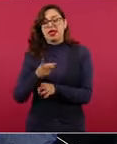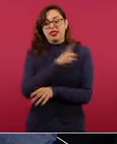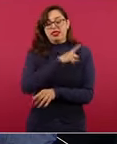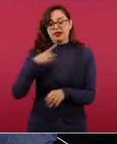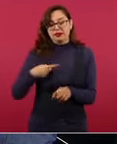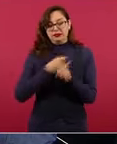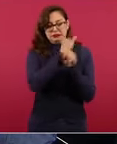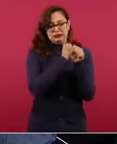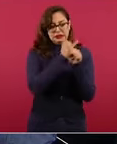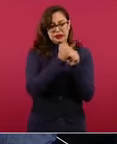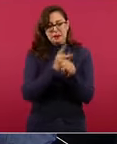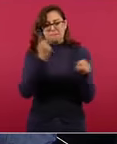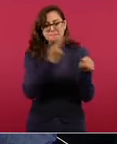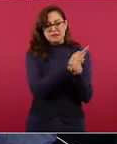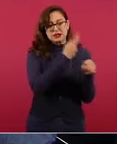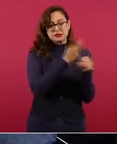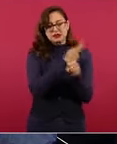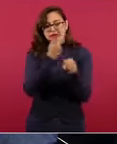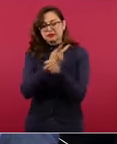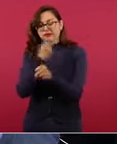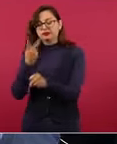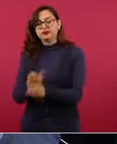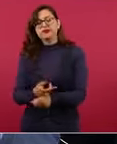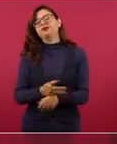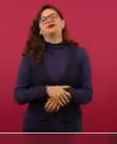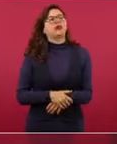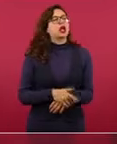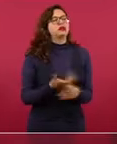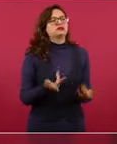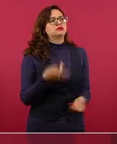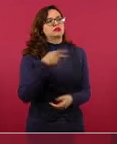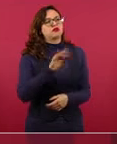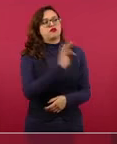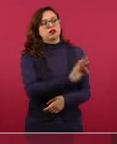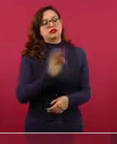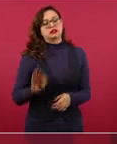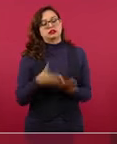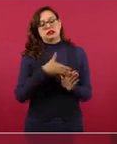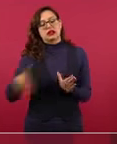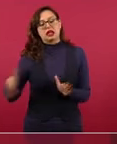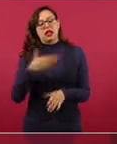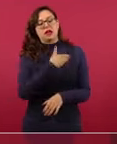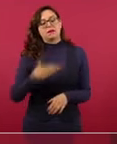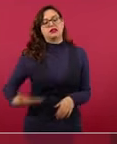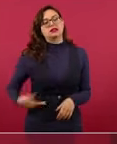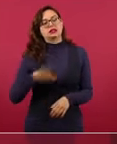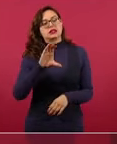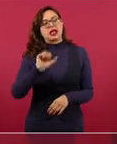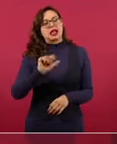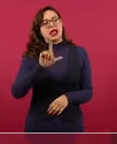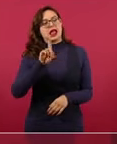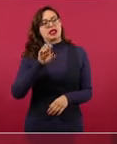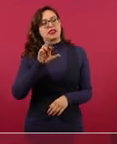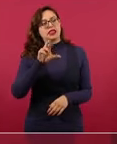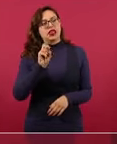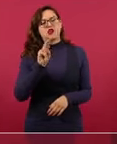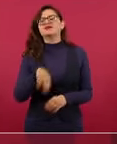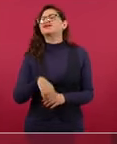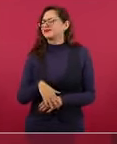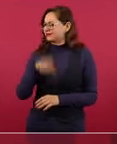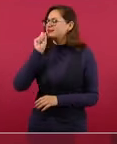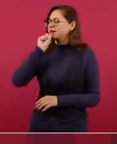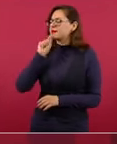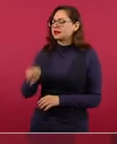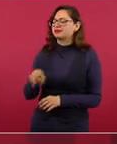por elección de felipe calderón pero está abierta la investigación se creó ya